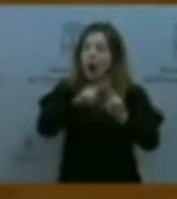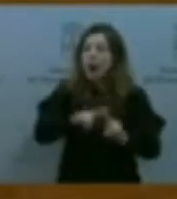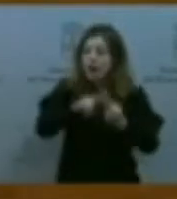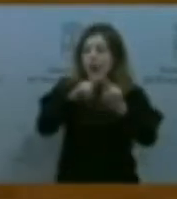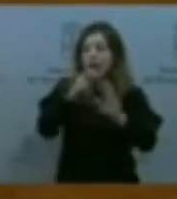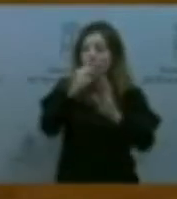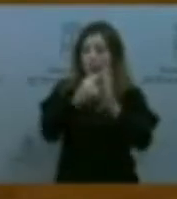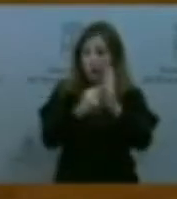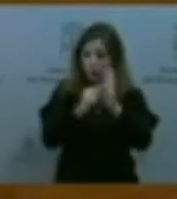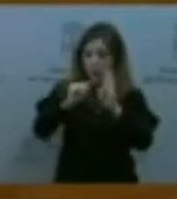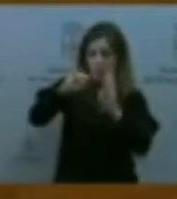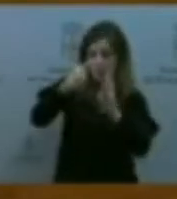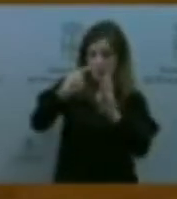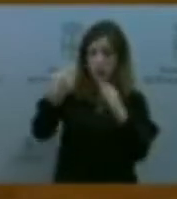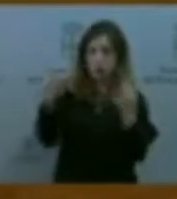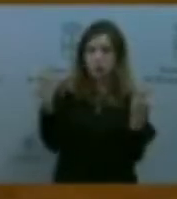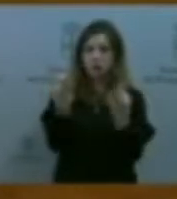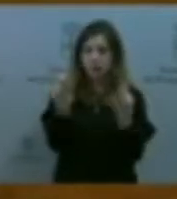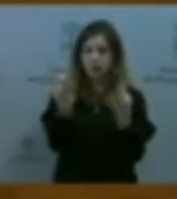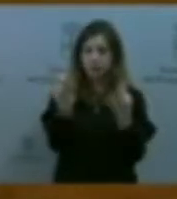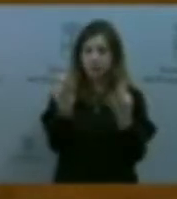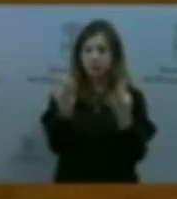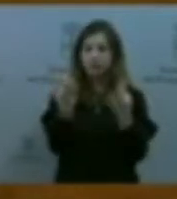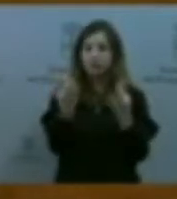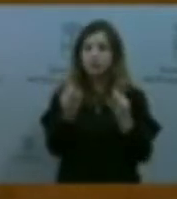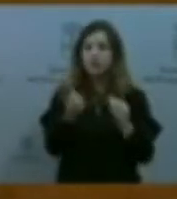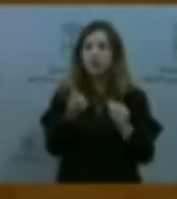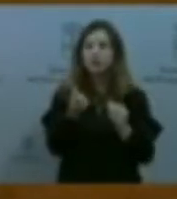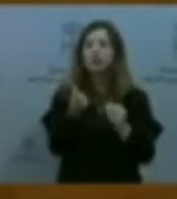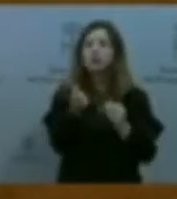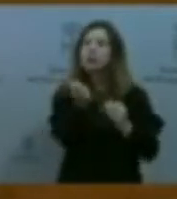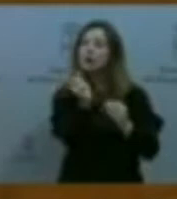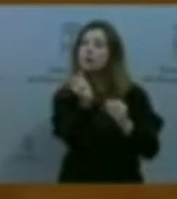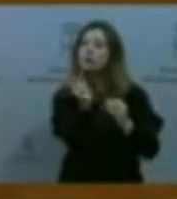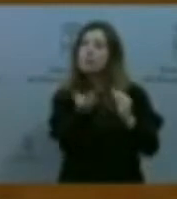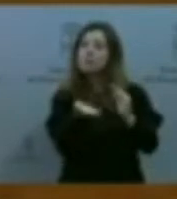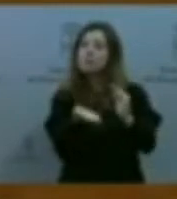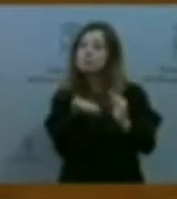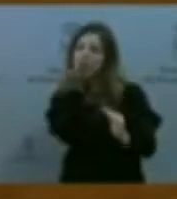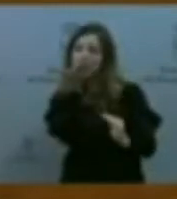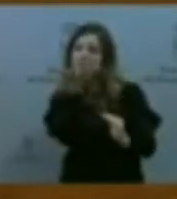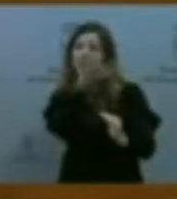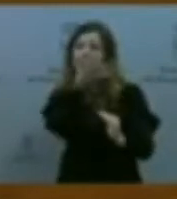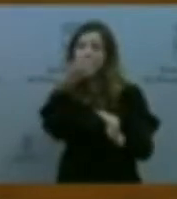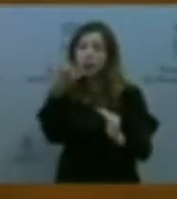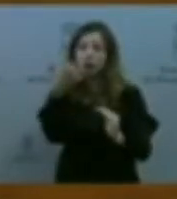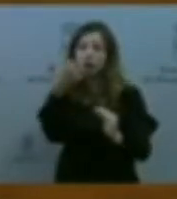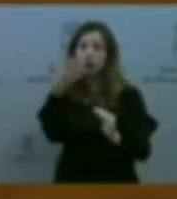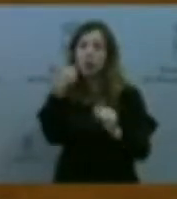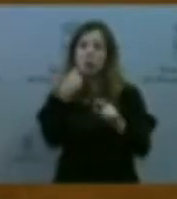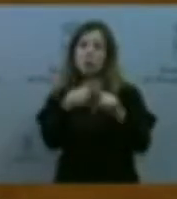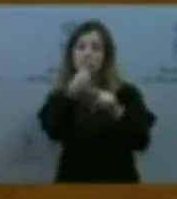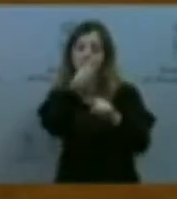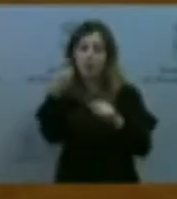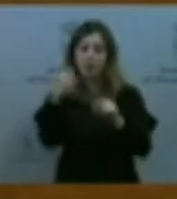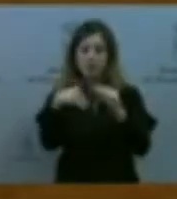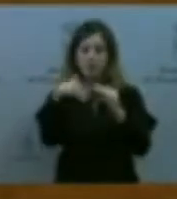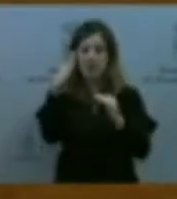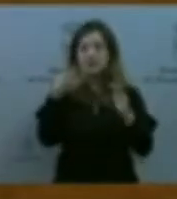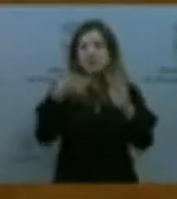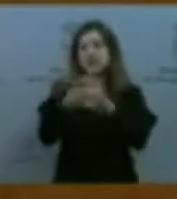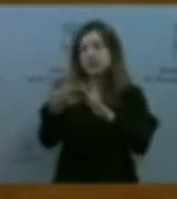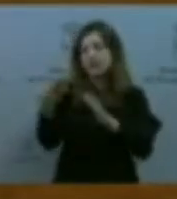un incremento que supera el 500%, es decir, que son más